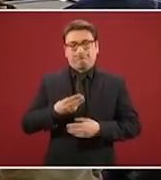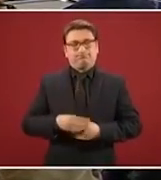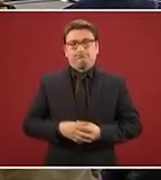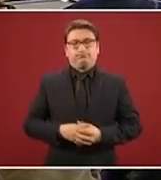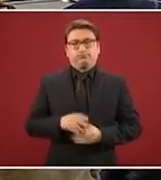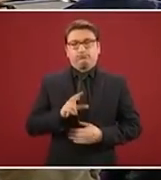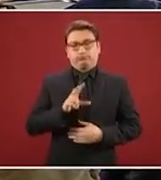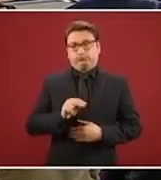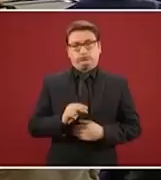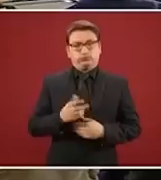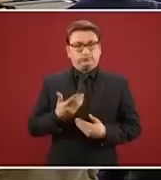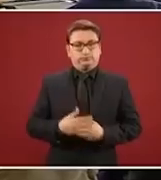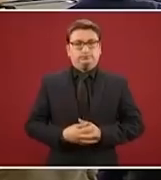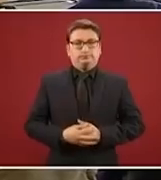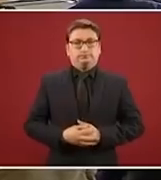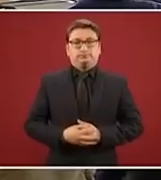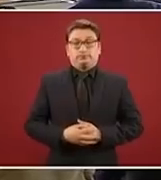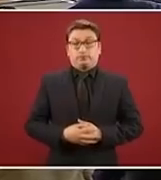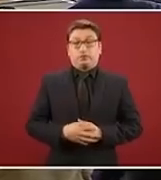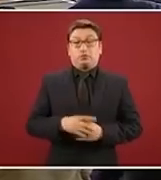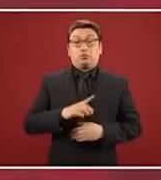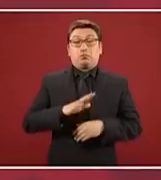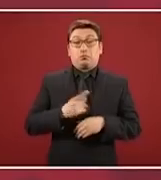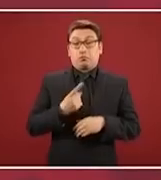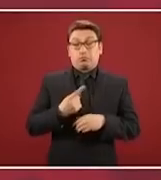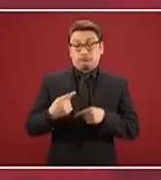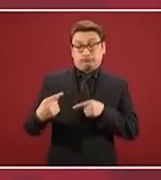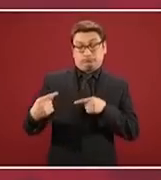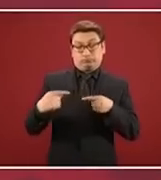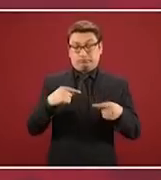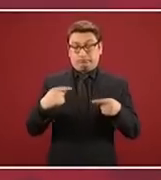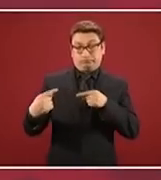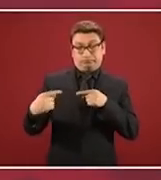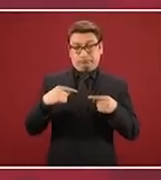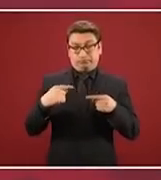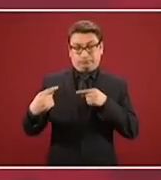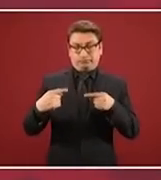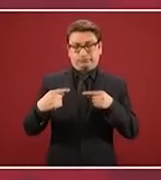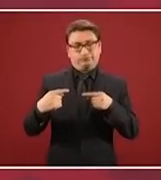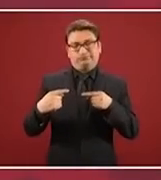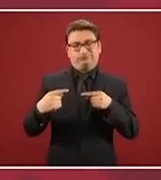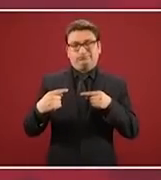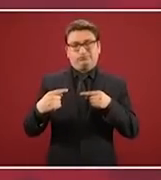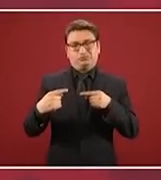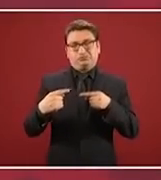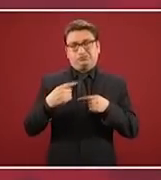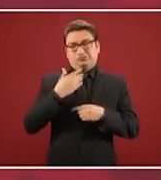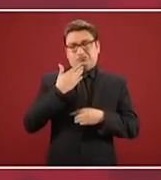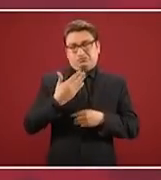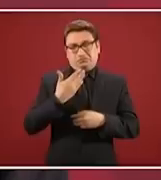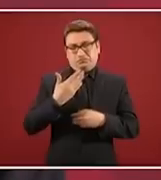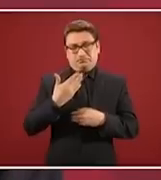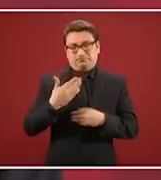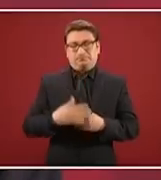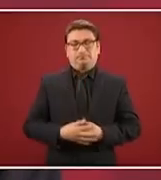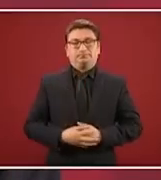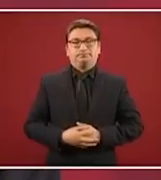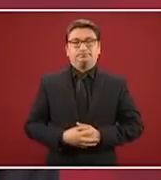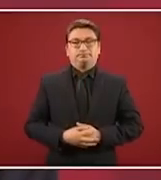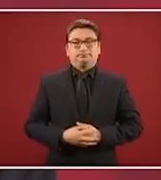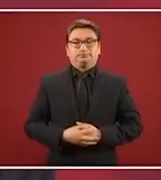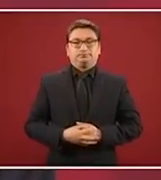ha sido buena para en ninguna de las partes no nos hubiese este